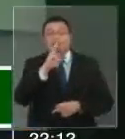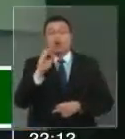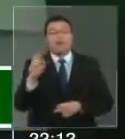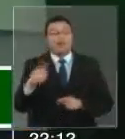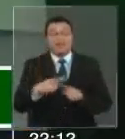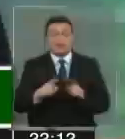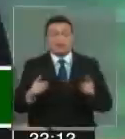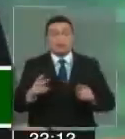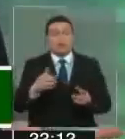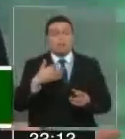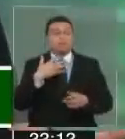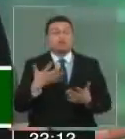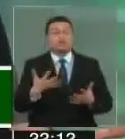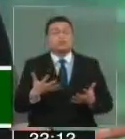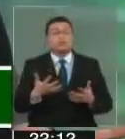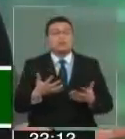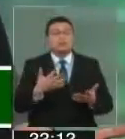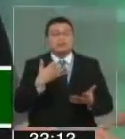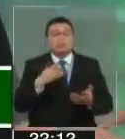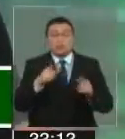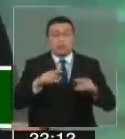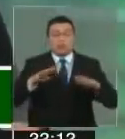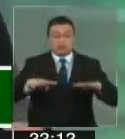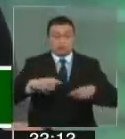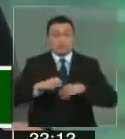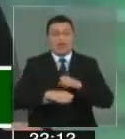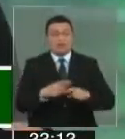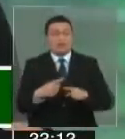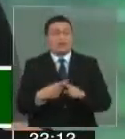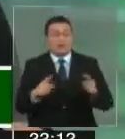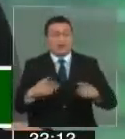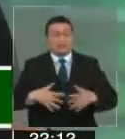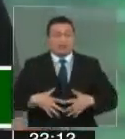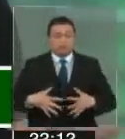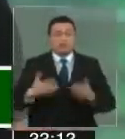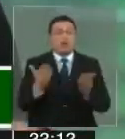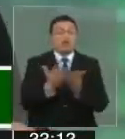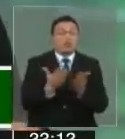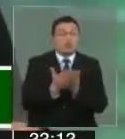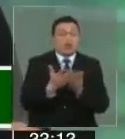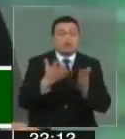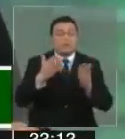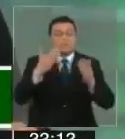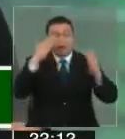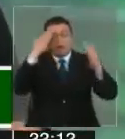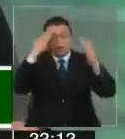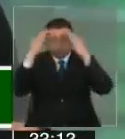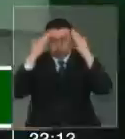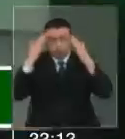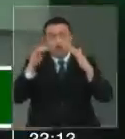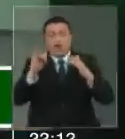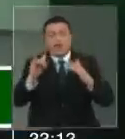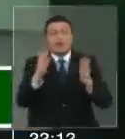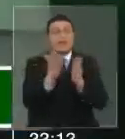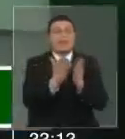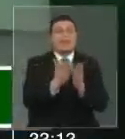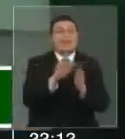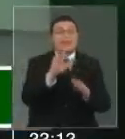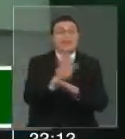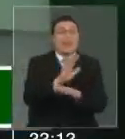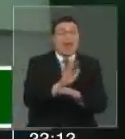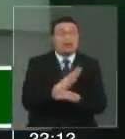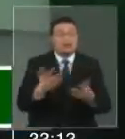Porque imagínate cómo puede ser un embarazo a los 19 años, estudiando entre sociología y teatro. En medio de la efervescencia de la Unidad